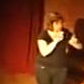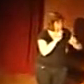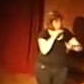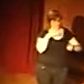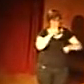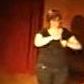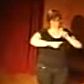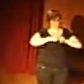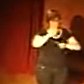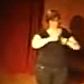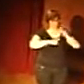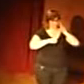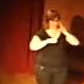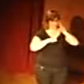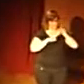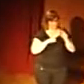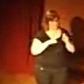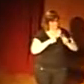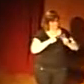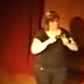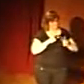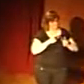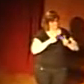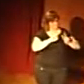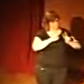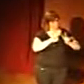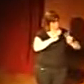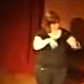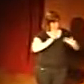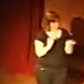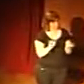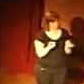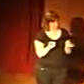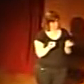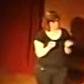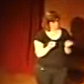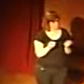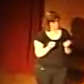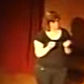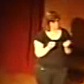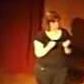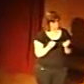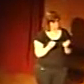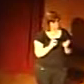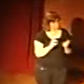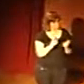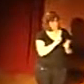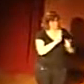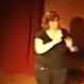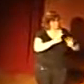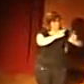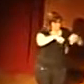veladura Eso quiere decir que cuando villamil eh modela sus figuras o da toques de luces o contra sombras